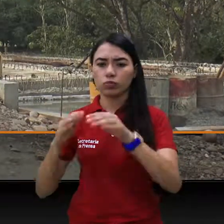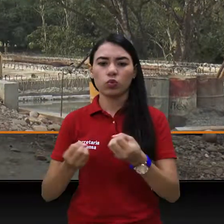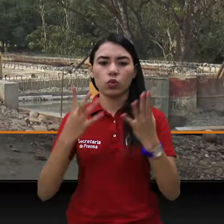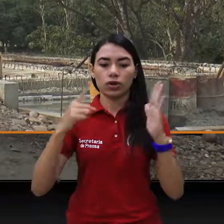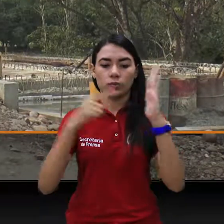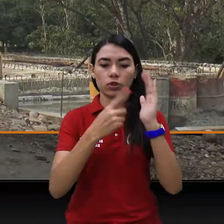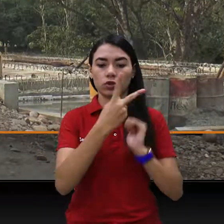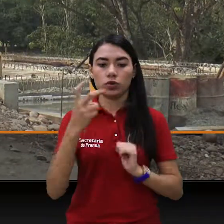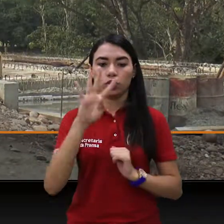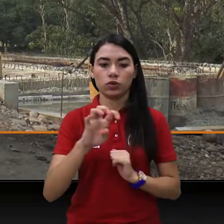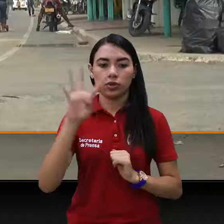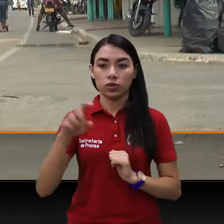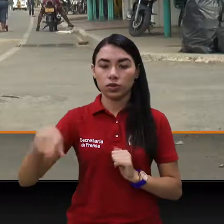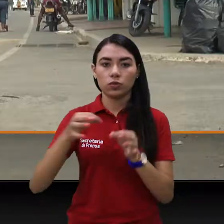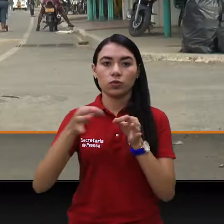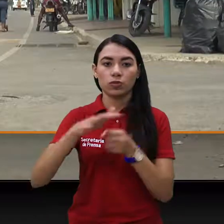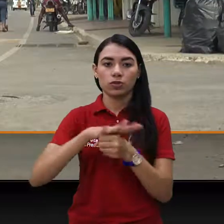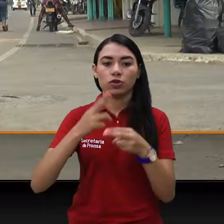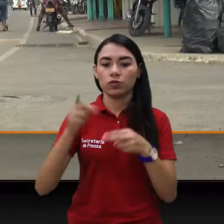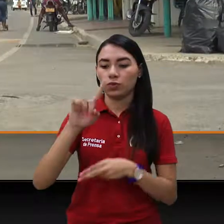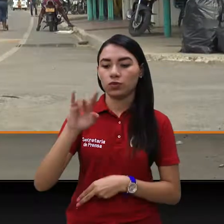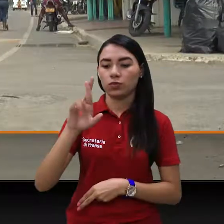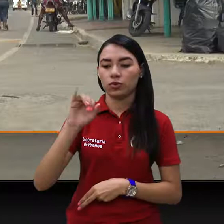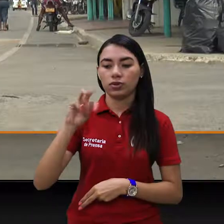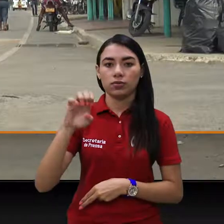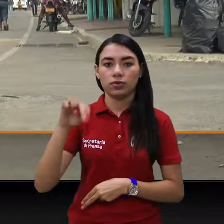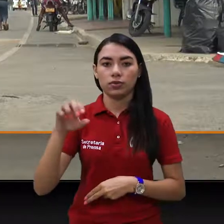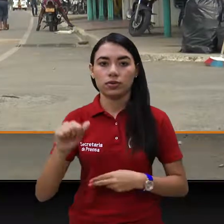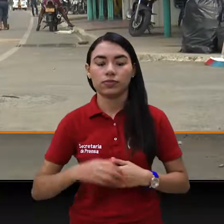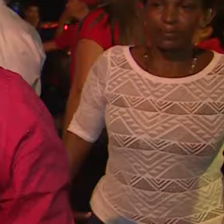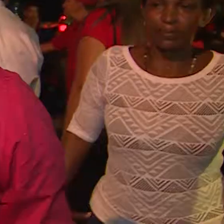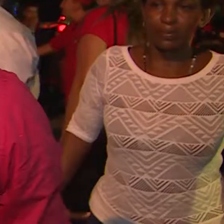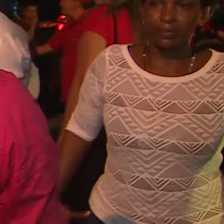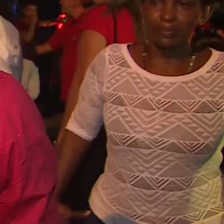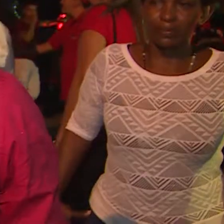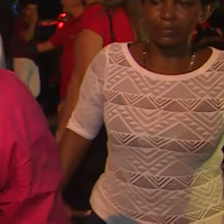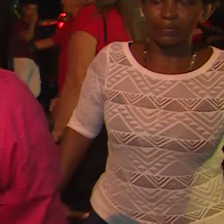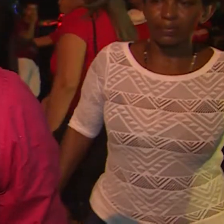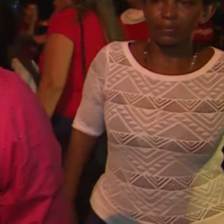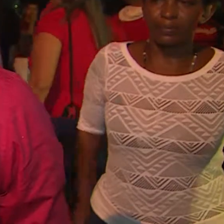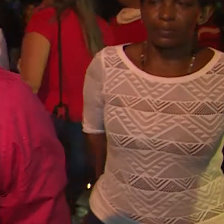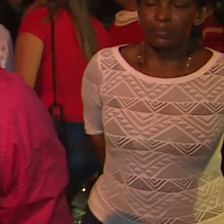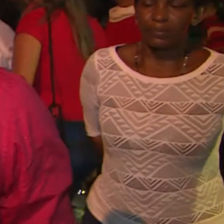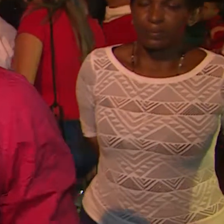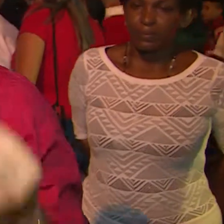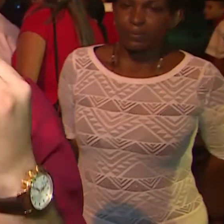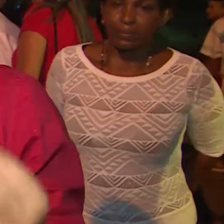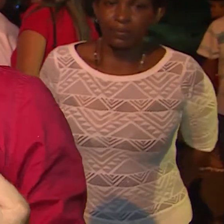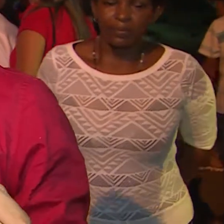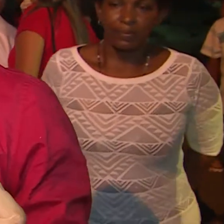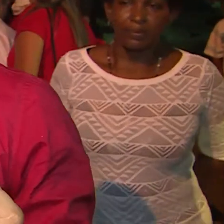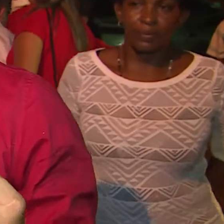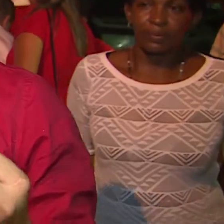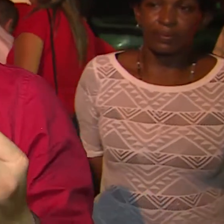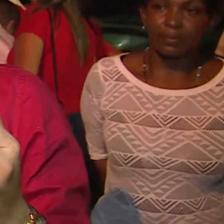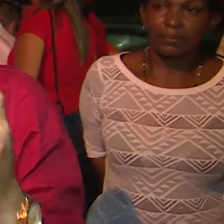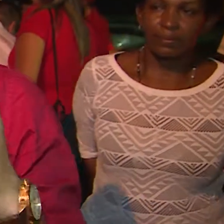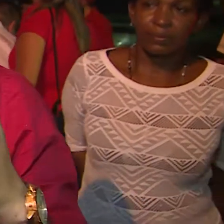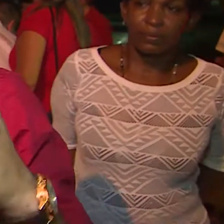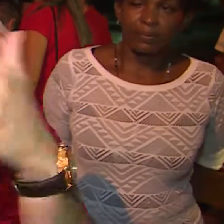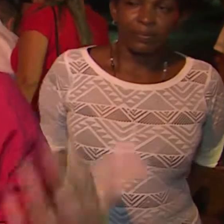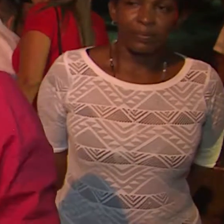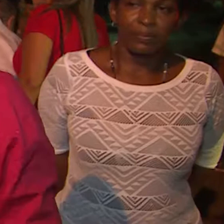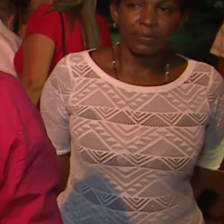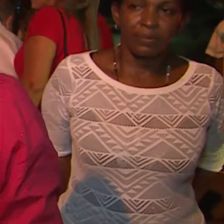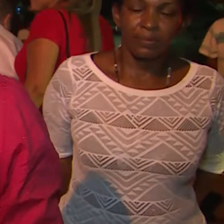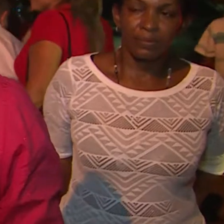y la conectividad de los 1.299 habitantes de Surimena. El centro poblado de Surimena se encuentra muy contento porque la